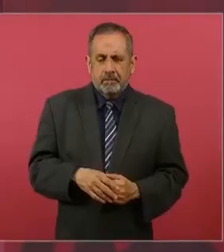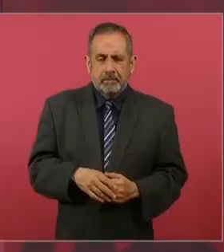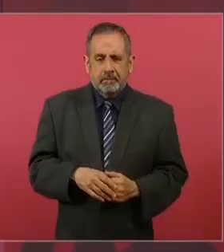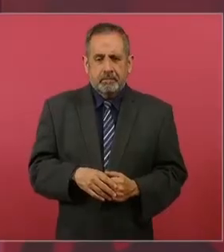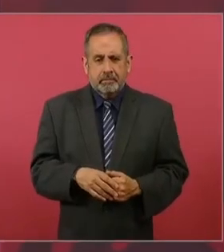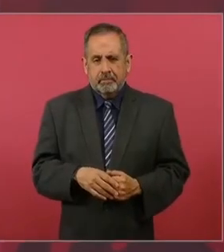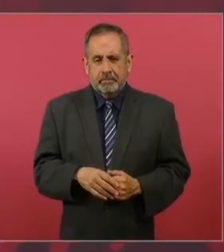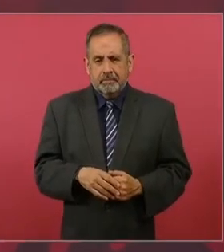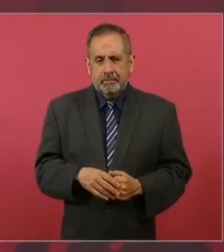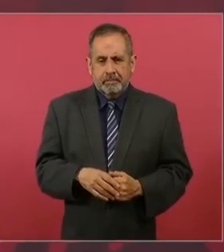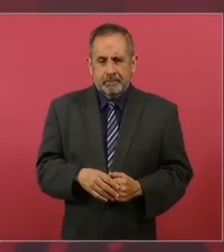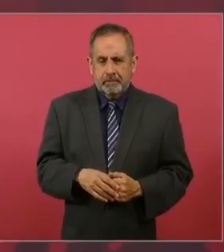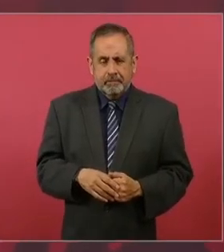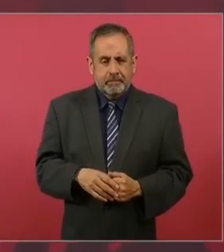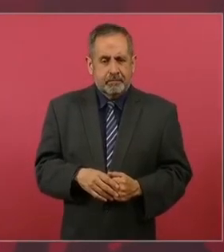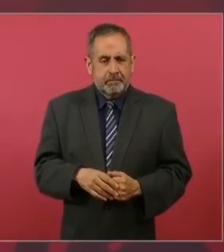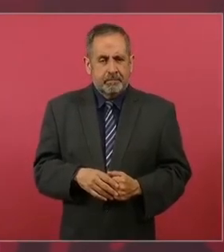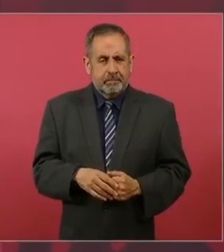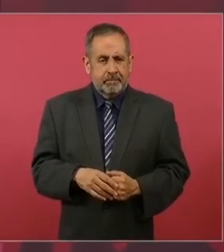que